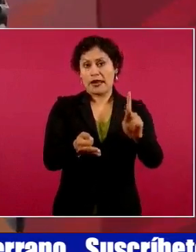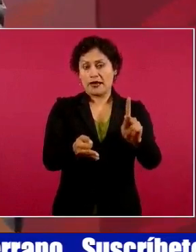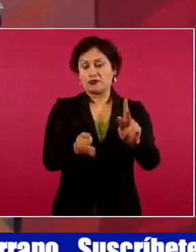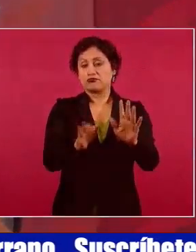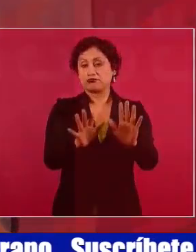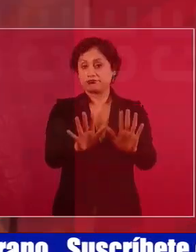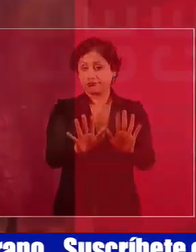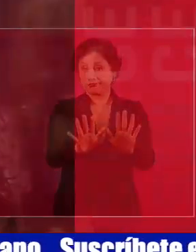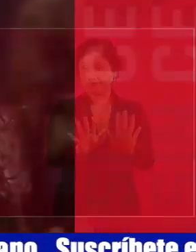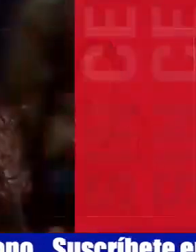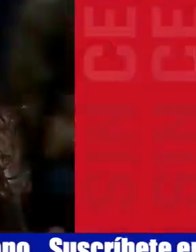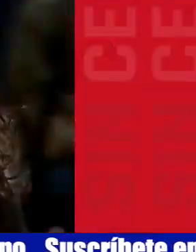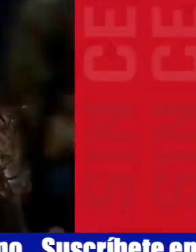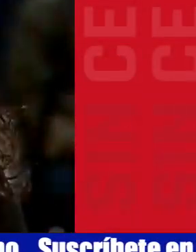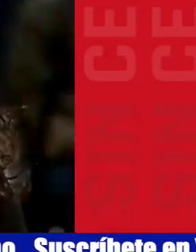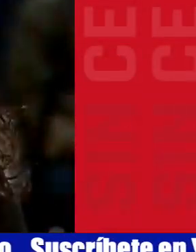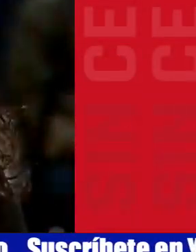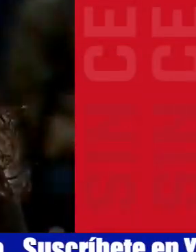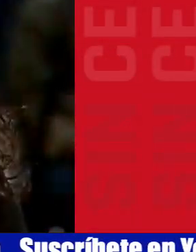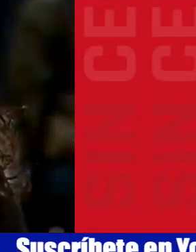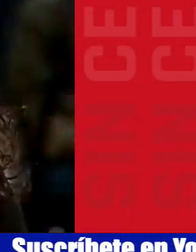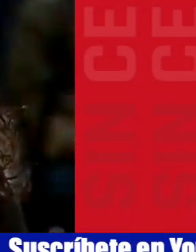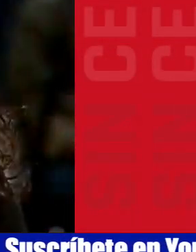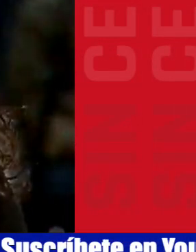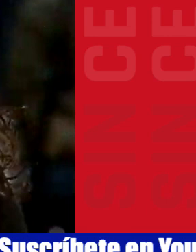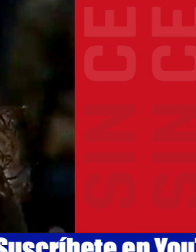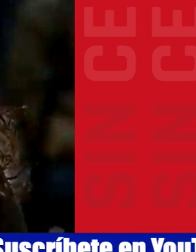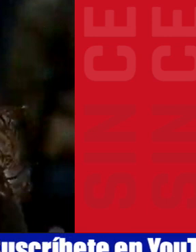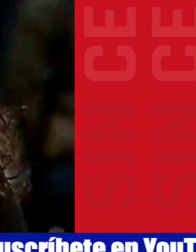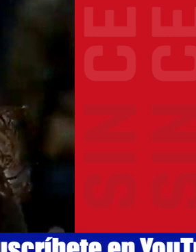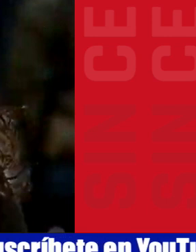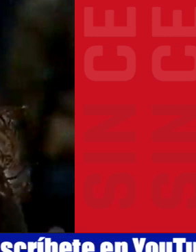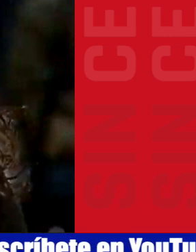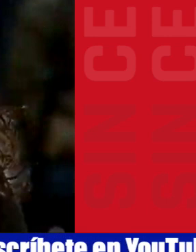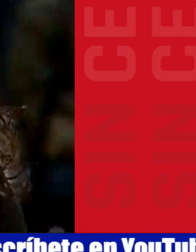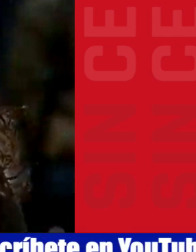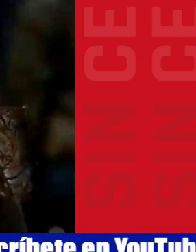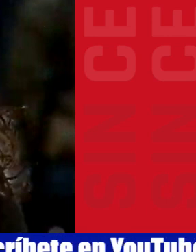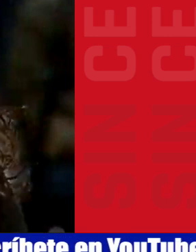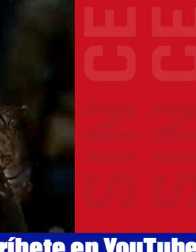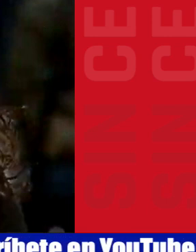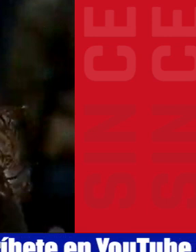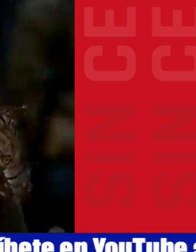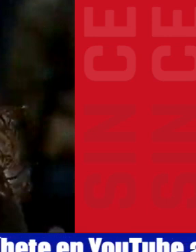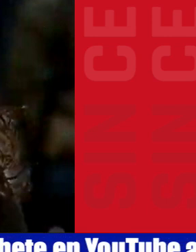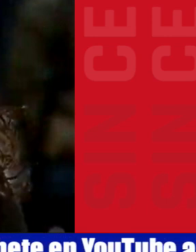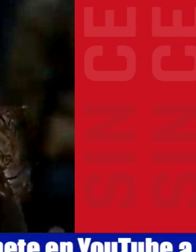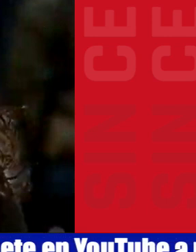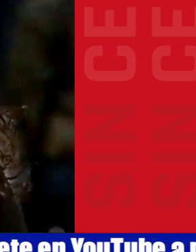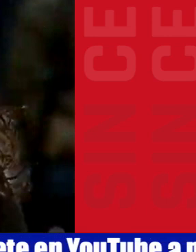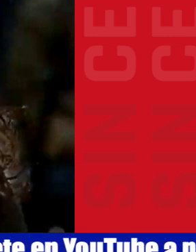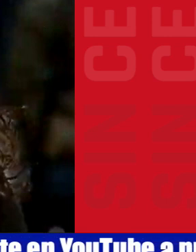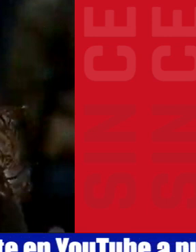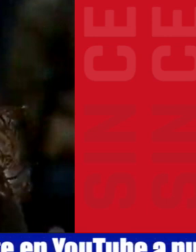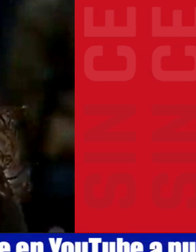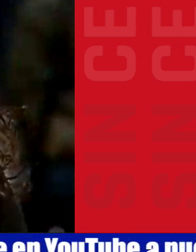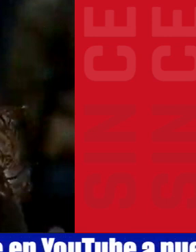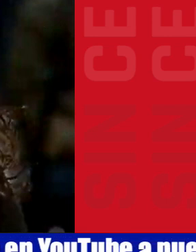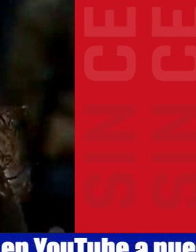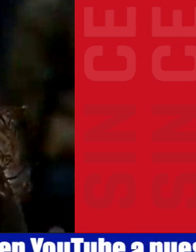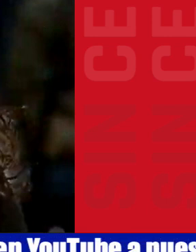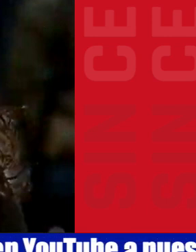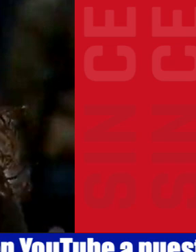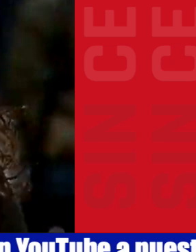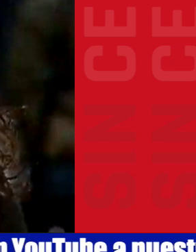también le recrimina una y otra vez que dijo que se iba a establecer un mecanismo para garantizar que no se espíe y que podía ser analizado por